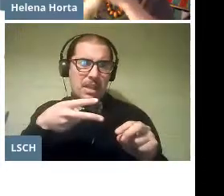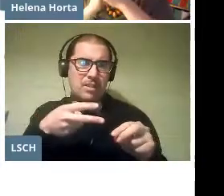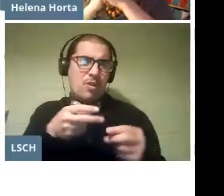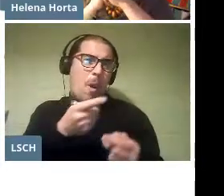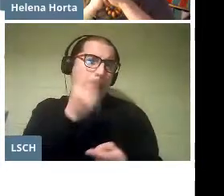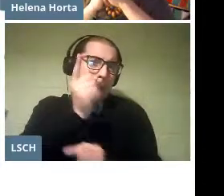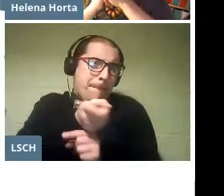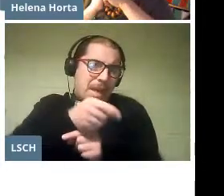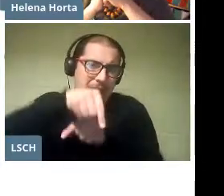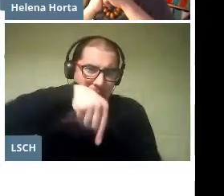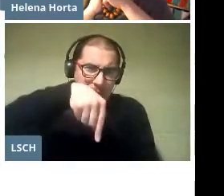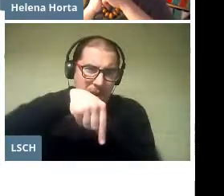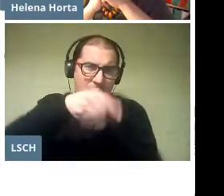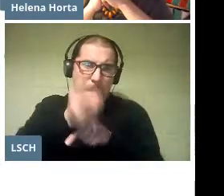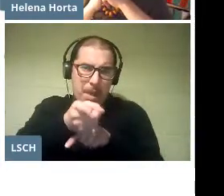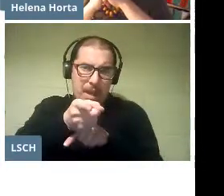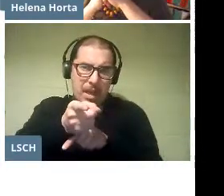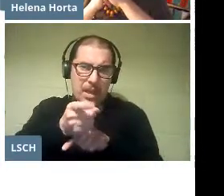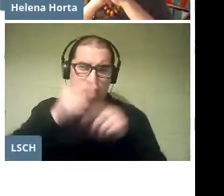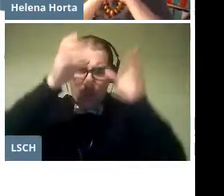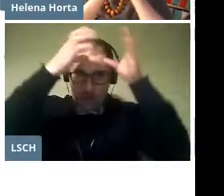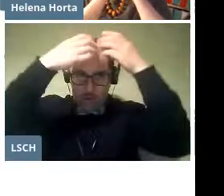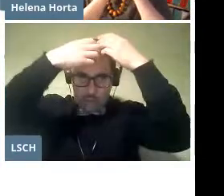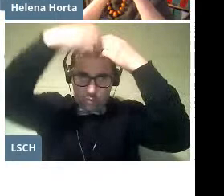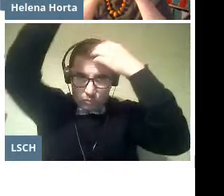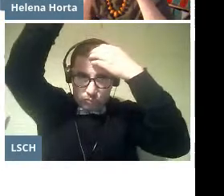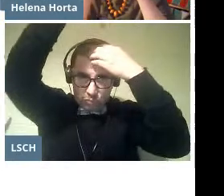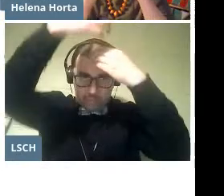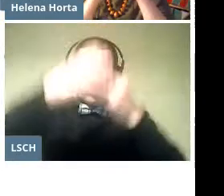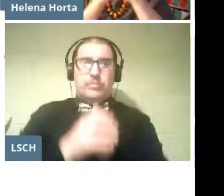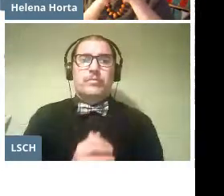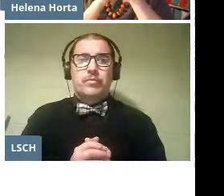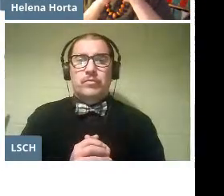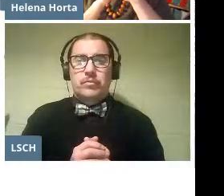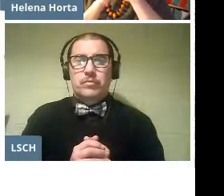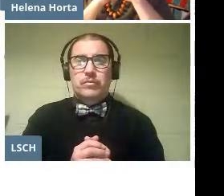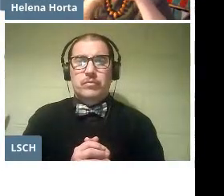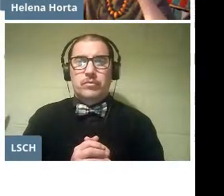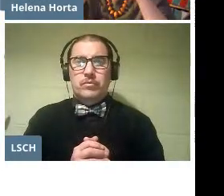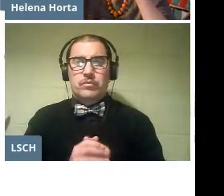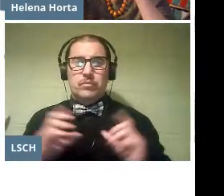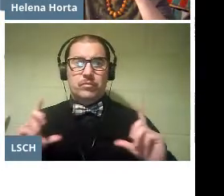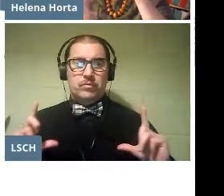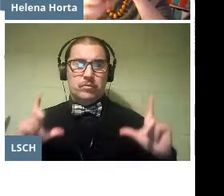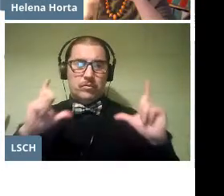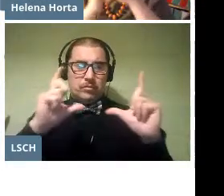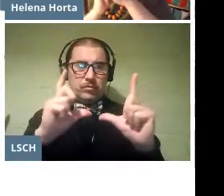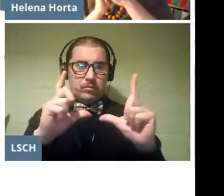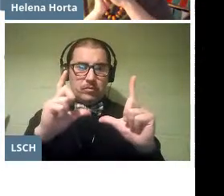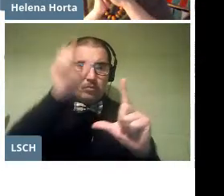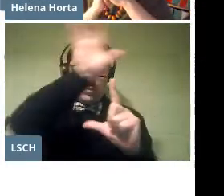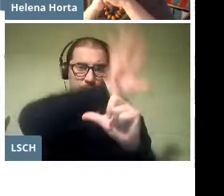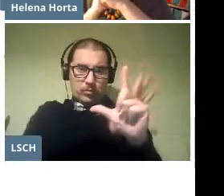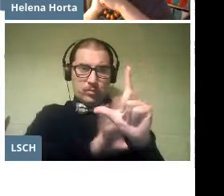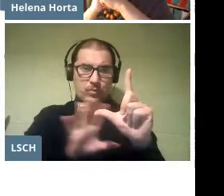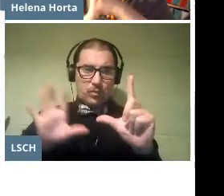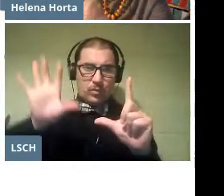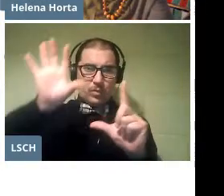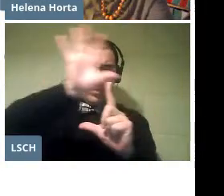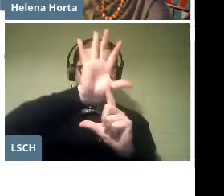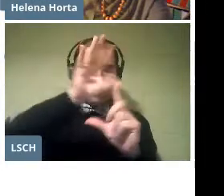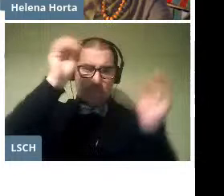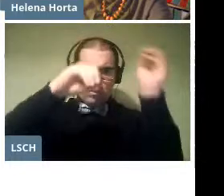un tocado complejo y inserto en una composición muy